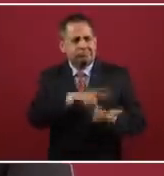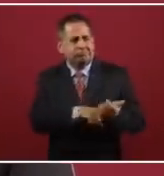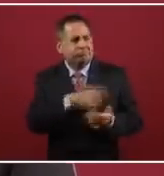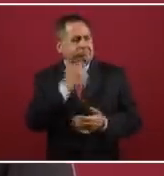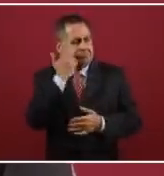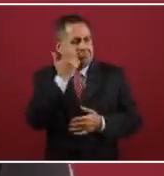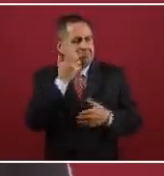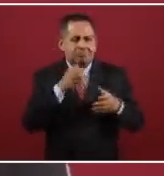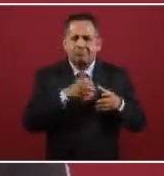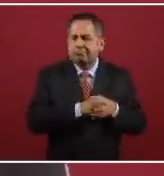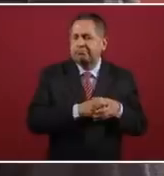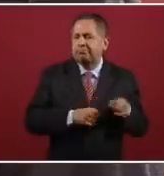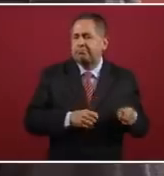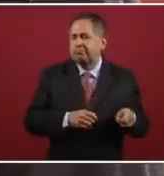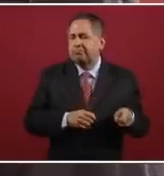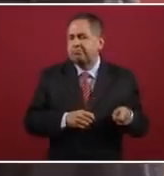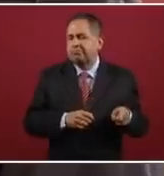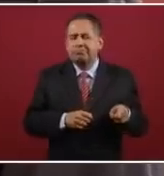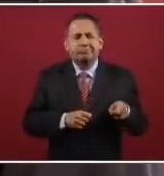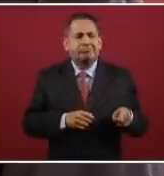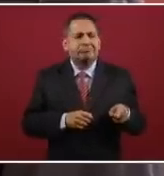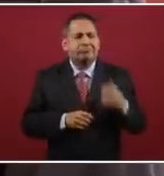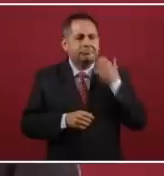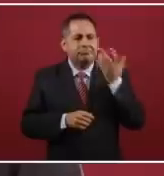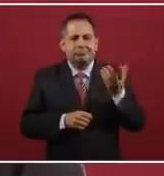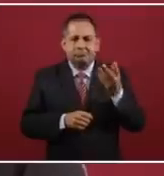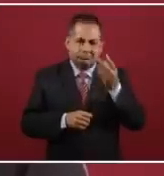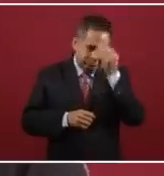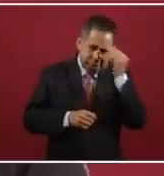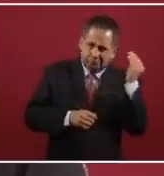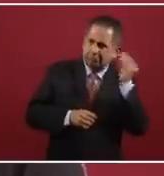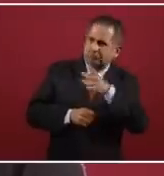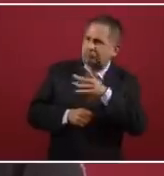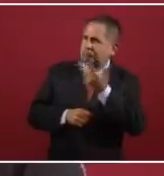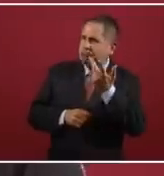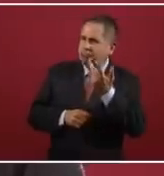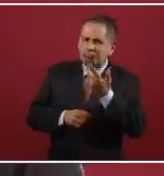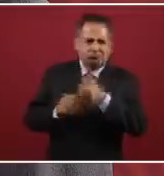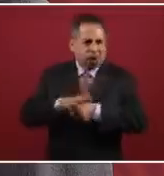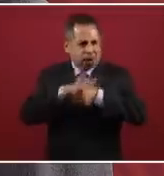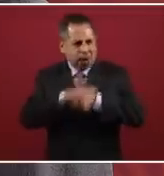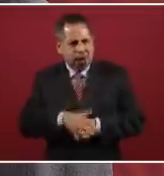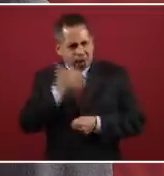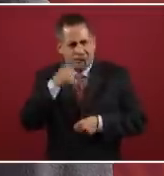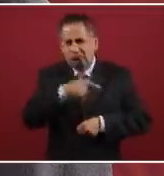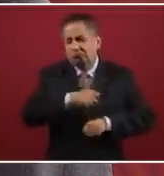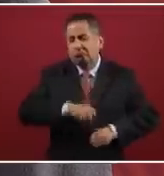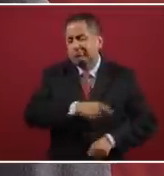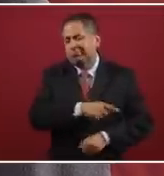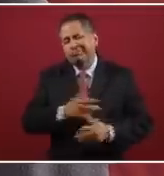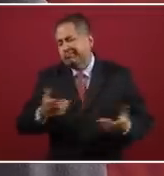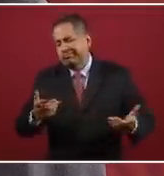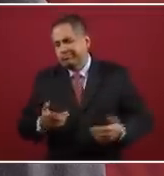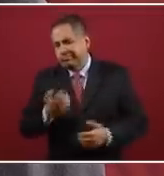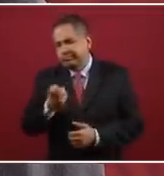favor de la opresión y del autoritarismo.